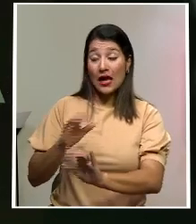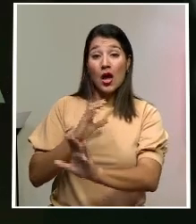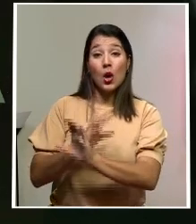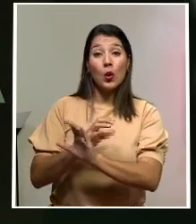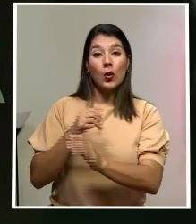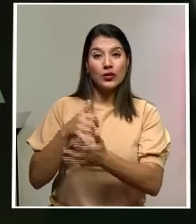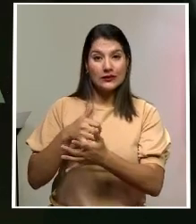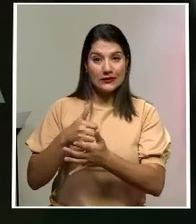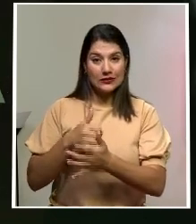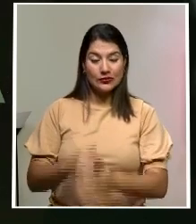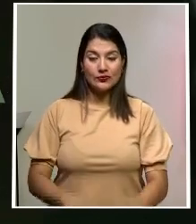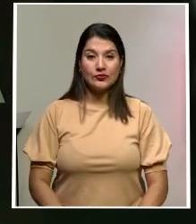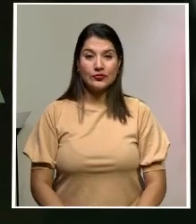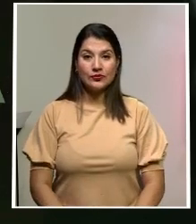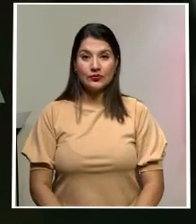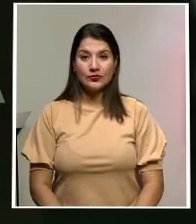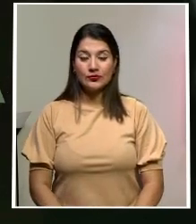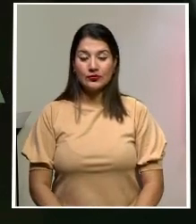cuidados intensivos.